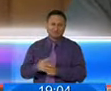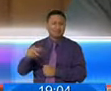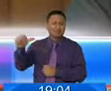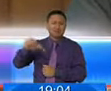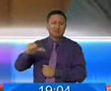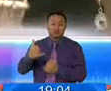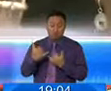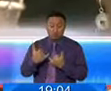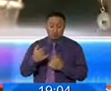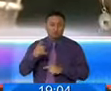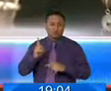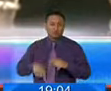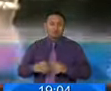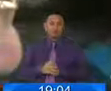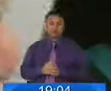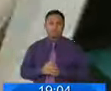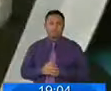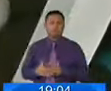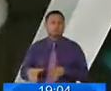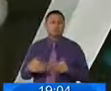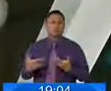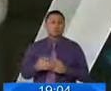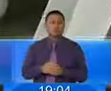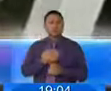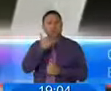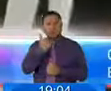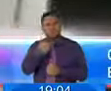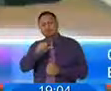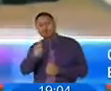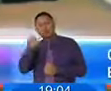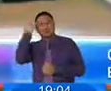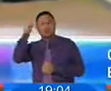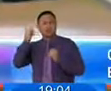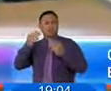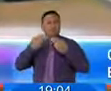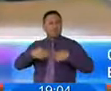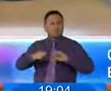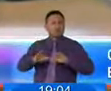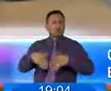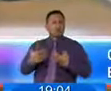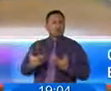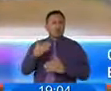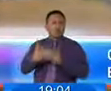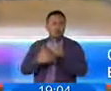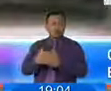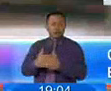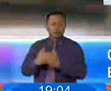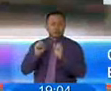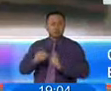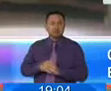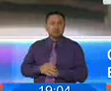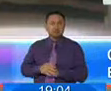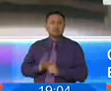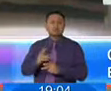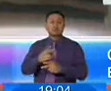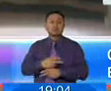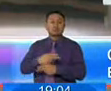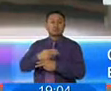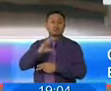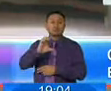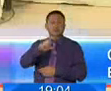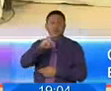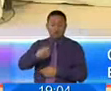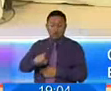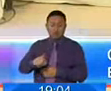posibilidad en este momento. Lo que se busca es un mecanismo idóneo que permita darle viabilidad al proceso, limitar la participación del Consejo Electoral